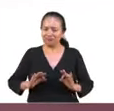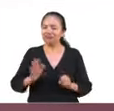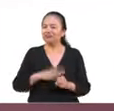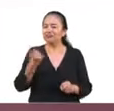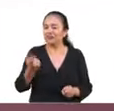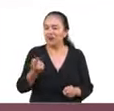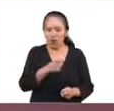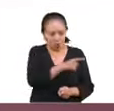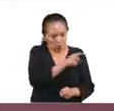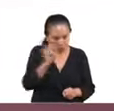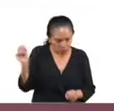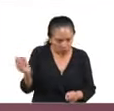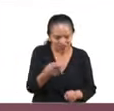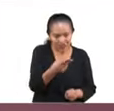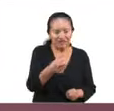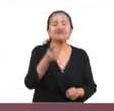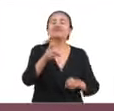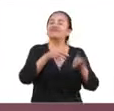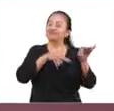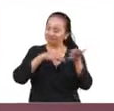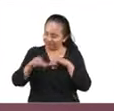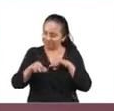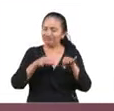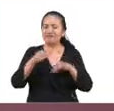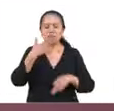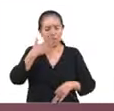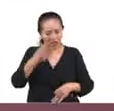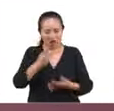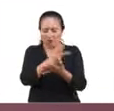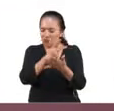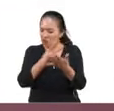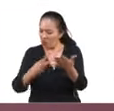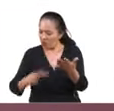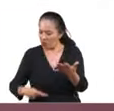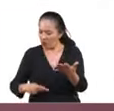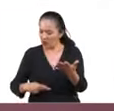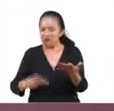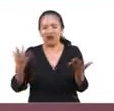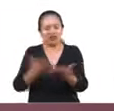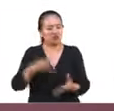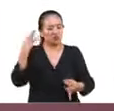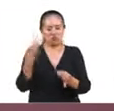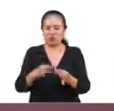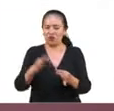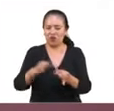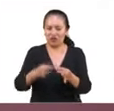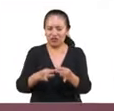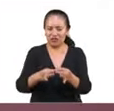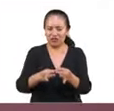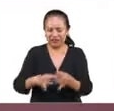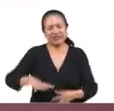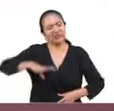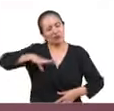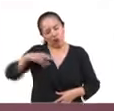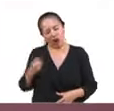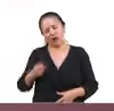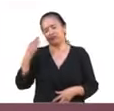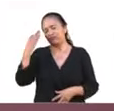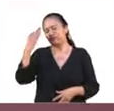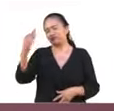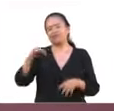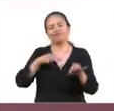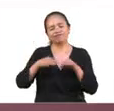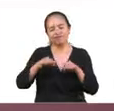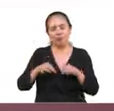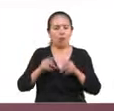porque ustedes están cumpliendo los objetivos del programa. Nuestra lucha ha sido larga, pero Sembrando Vida